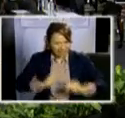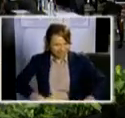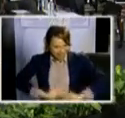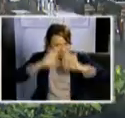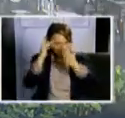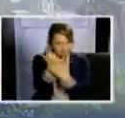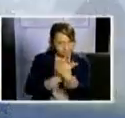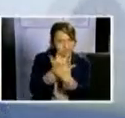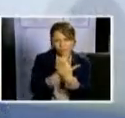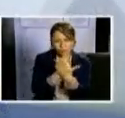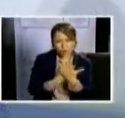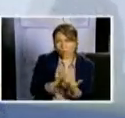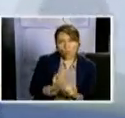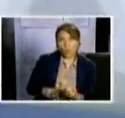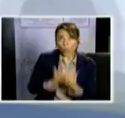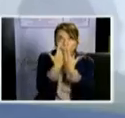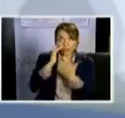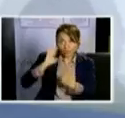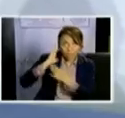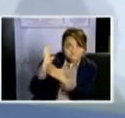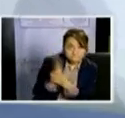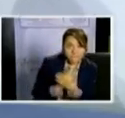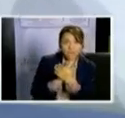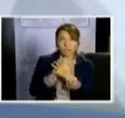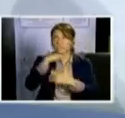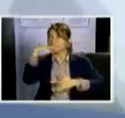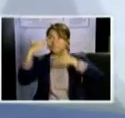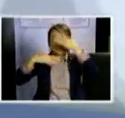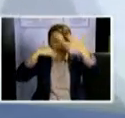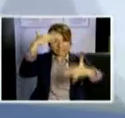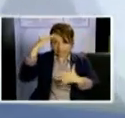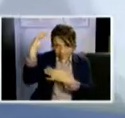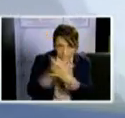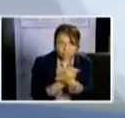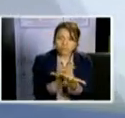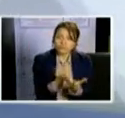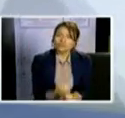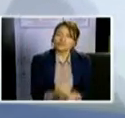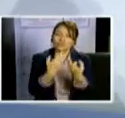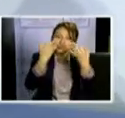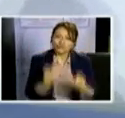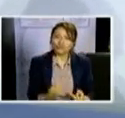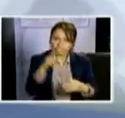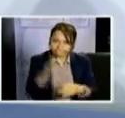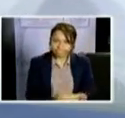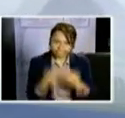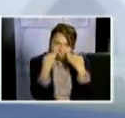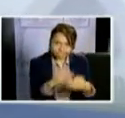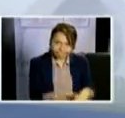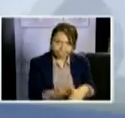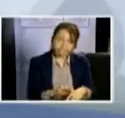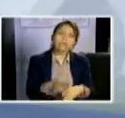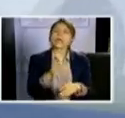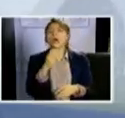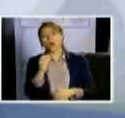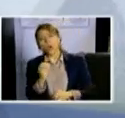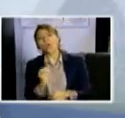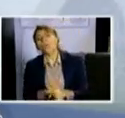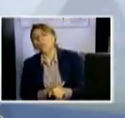de la información detallada sobre las acciones que se van a hacer para que esto se cumpla. El